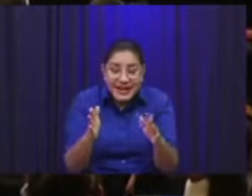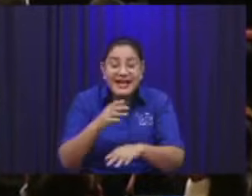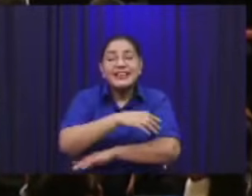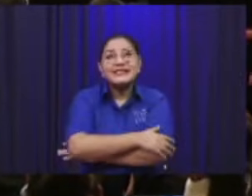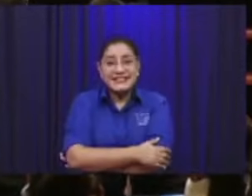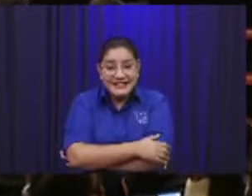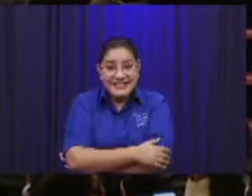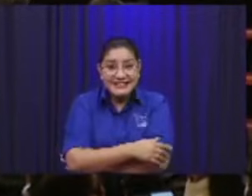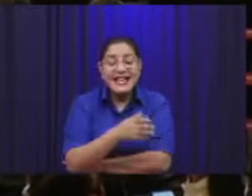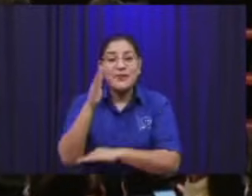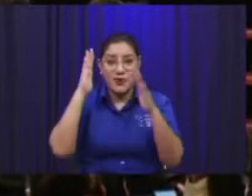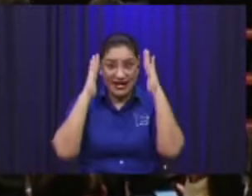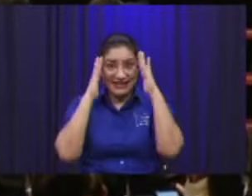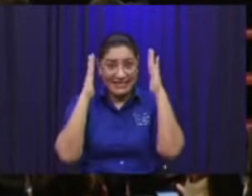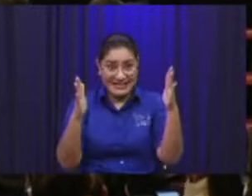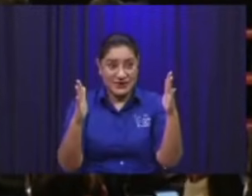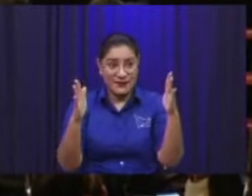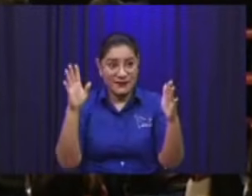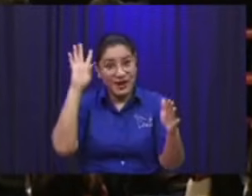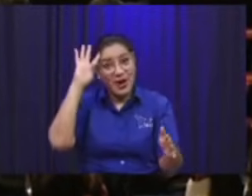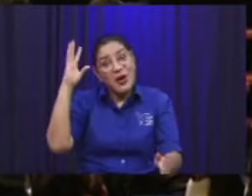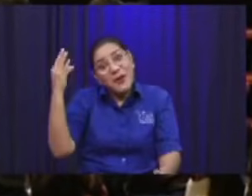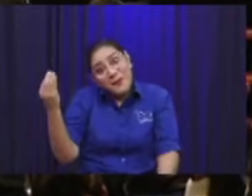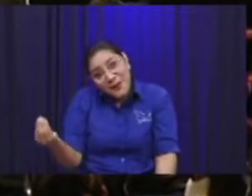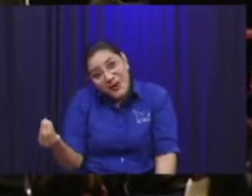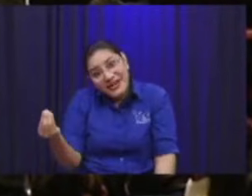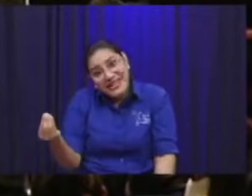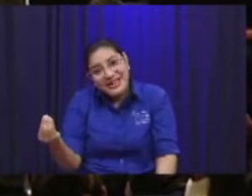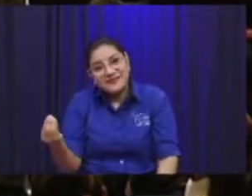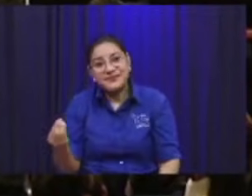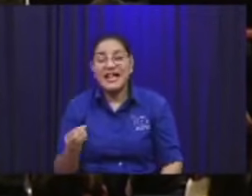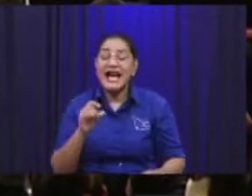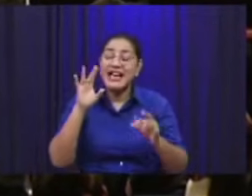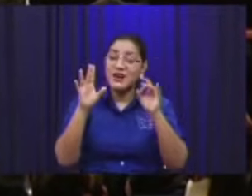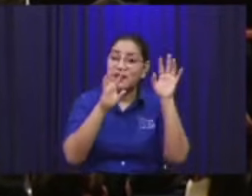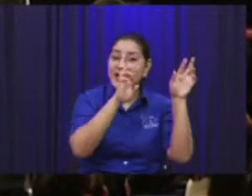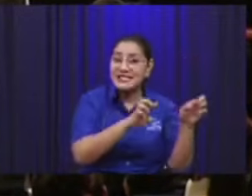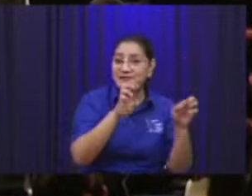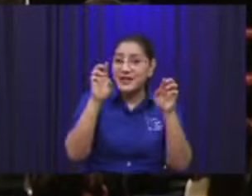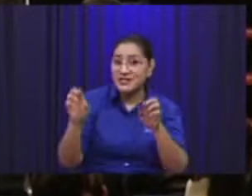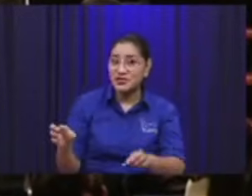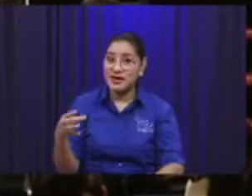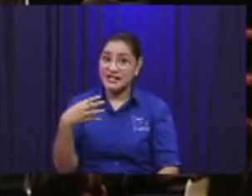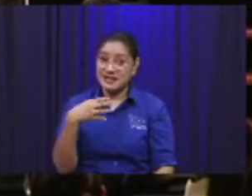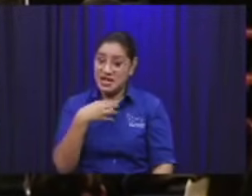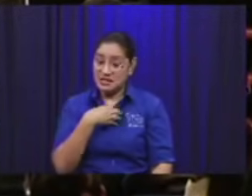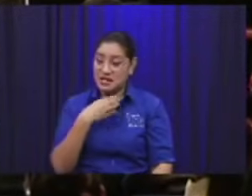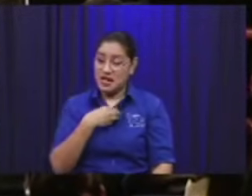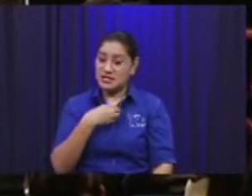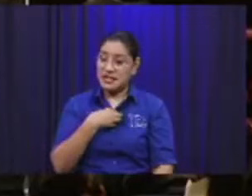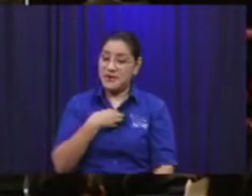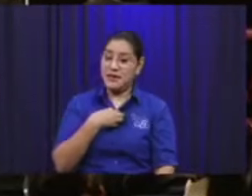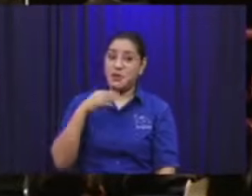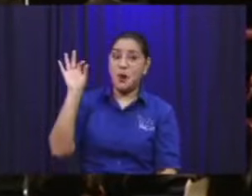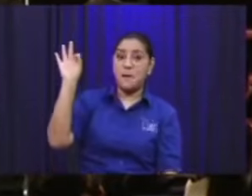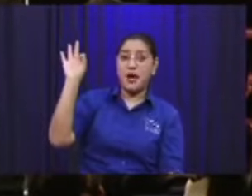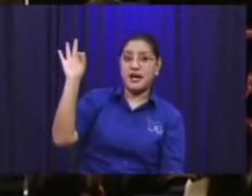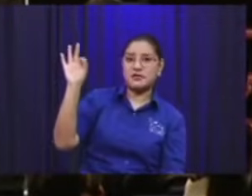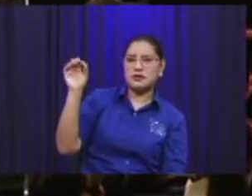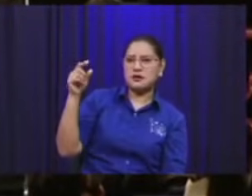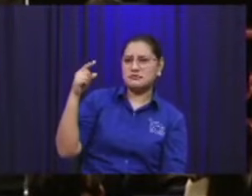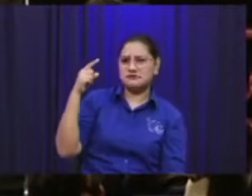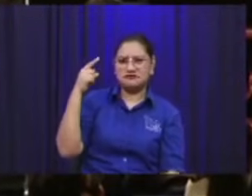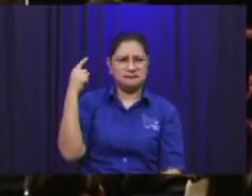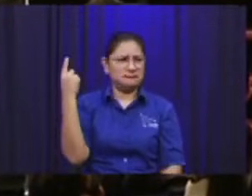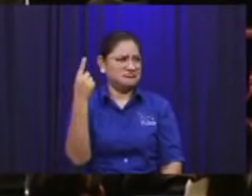eso es que como hay gente que se llama a sí mismos ministros pero lo que andan haciendo es miran en todas las redes y cuando no